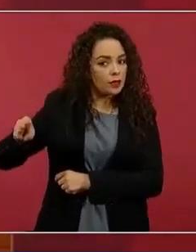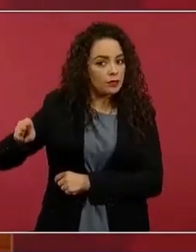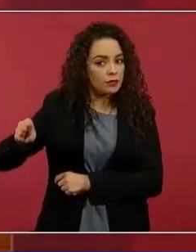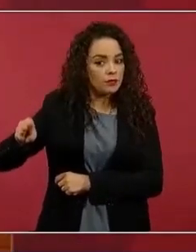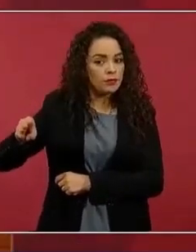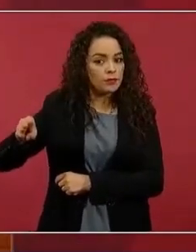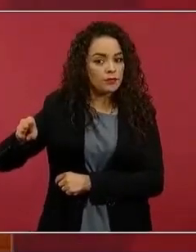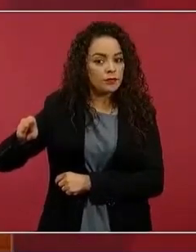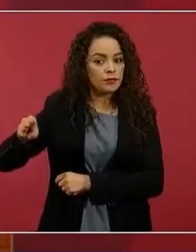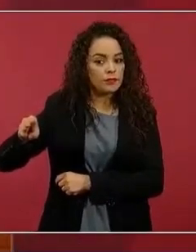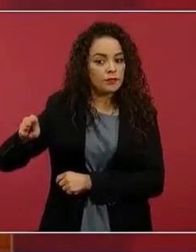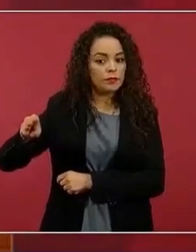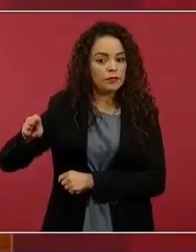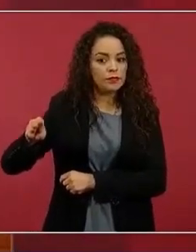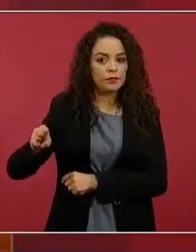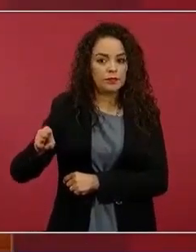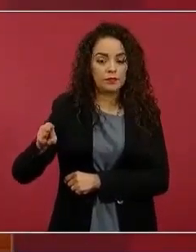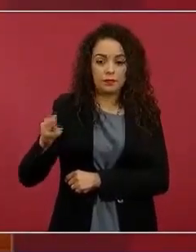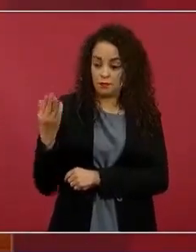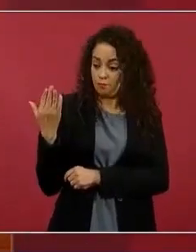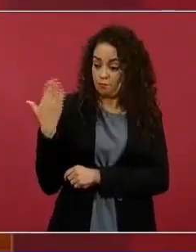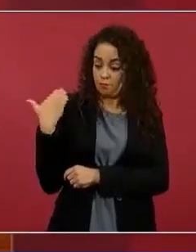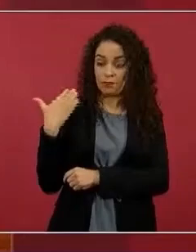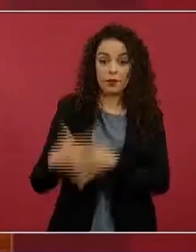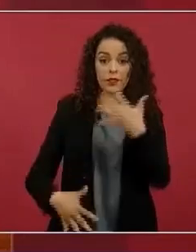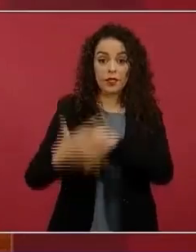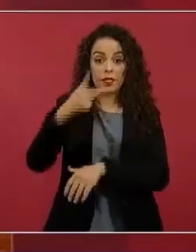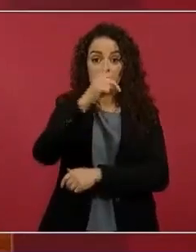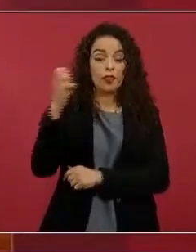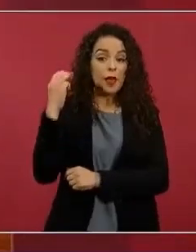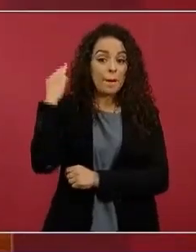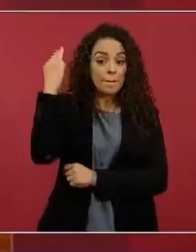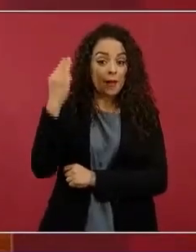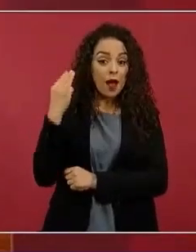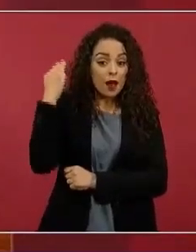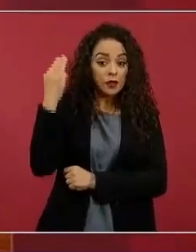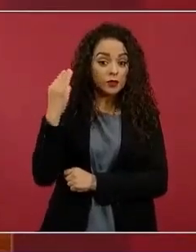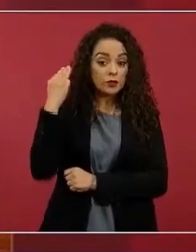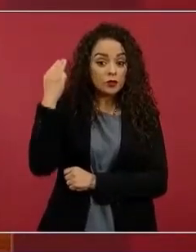caso, el ocurrido el día 15 de marzo,